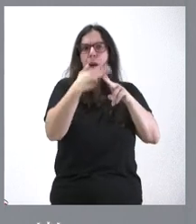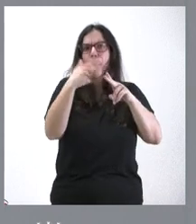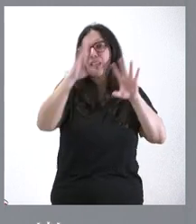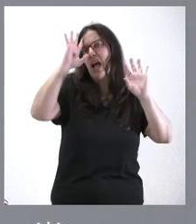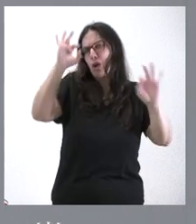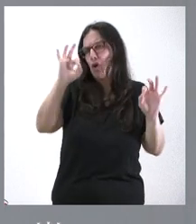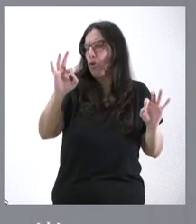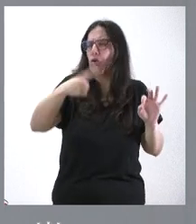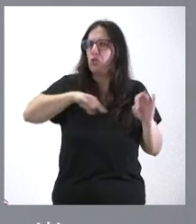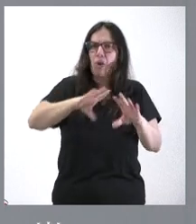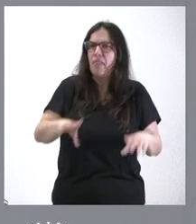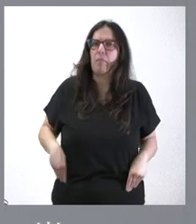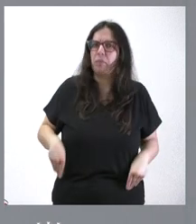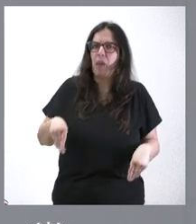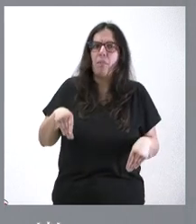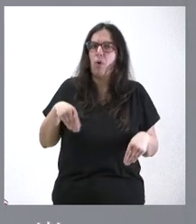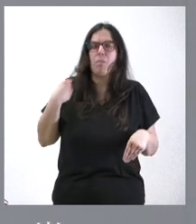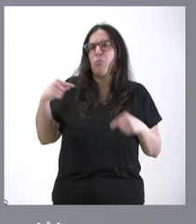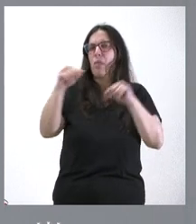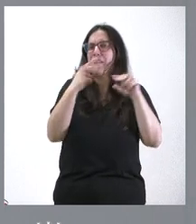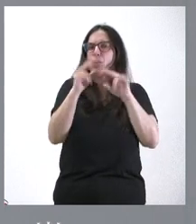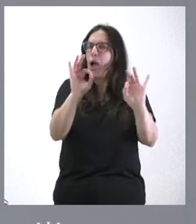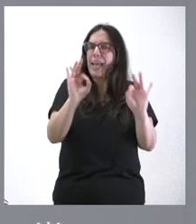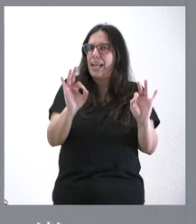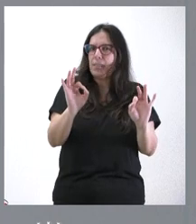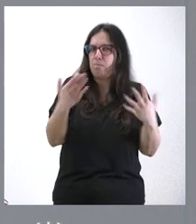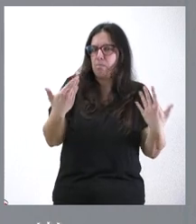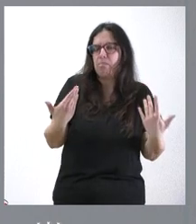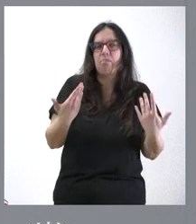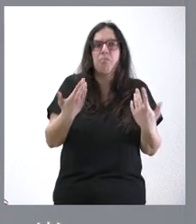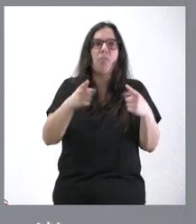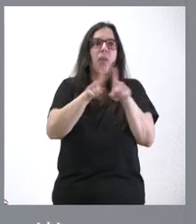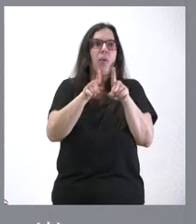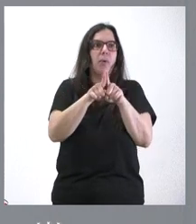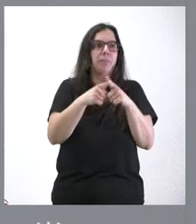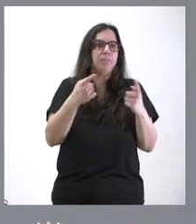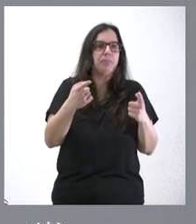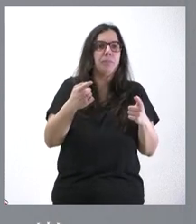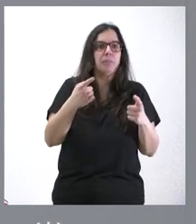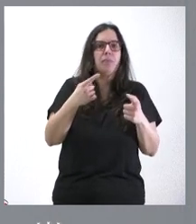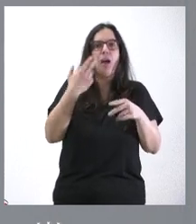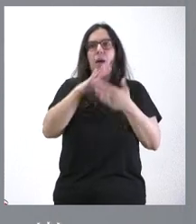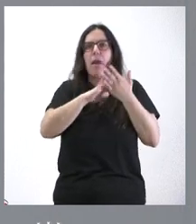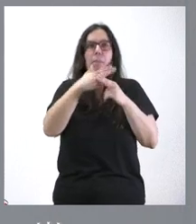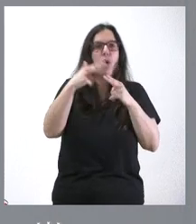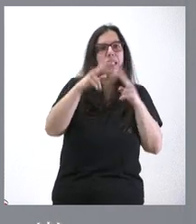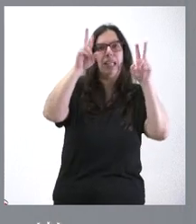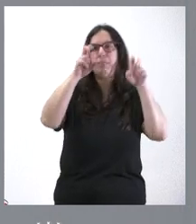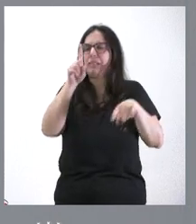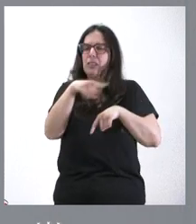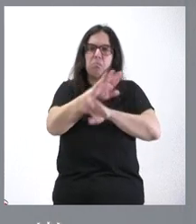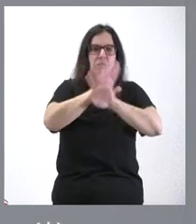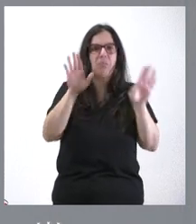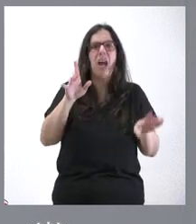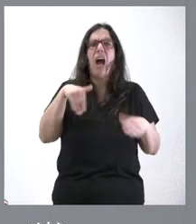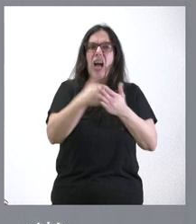sabemos encajar y forma parte del debate político más allá lógicamente de que se quiera hablar de políticas incluso la crítica a